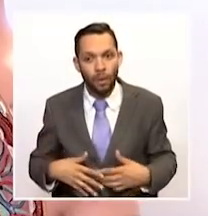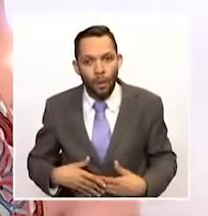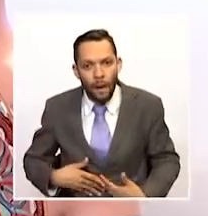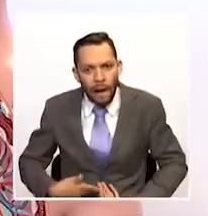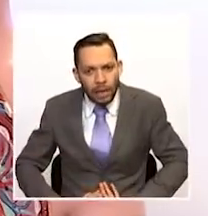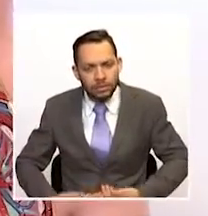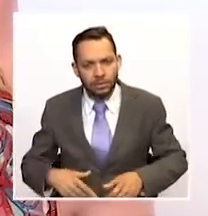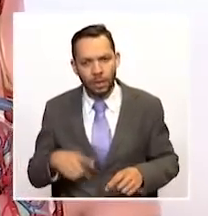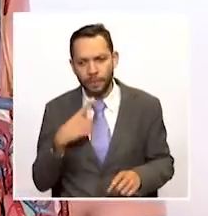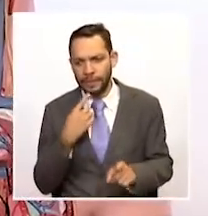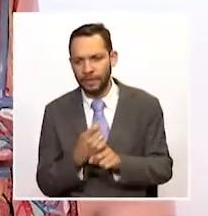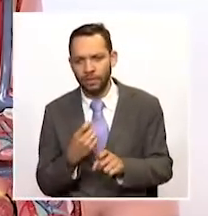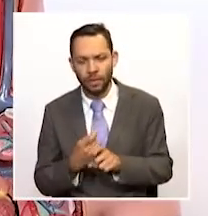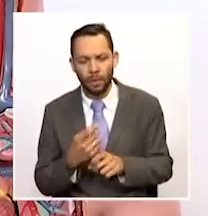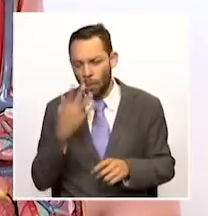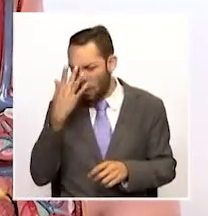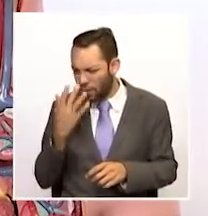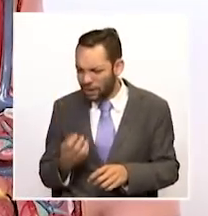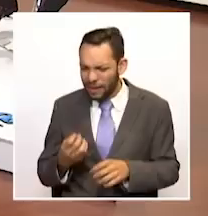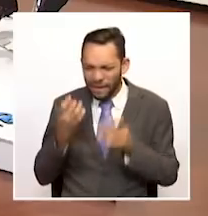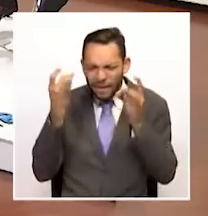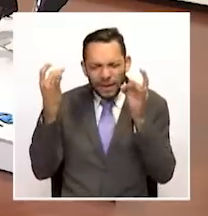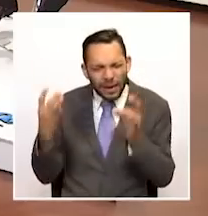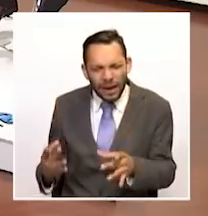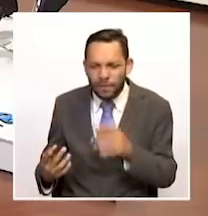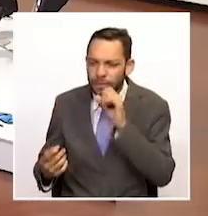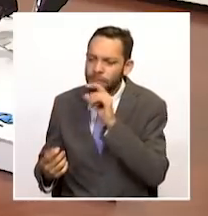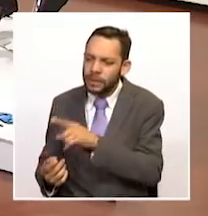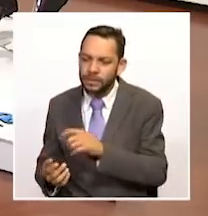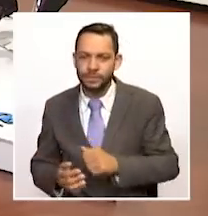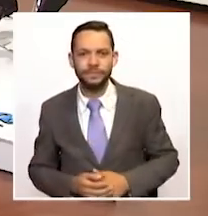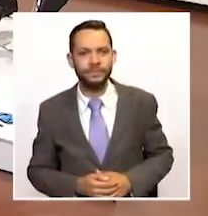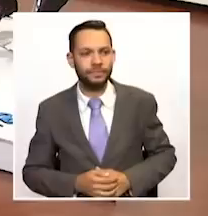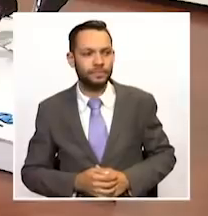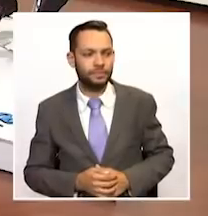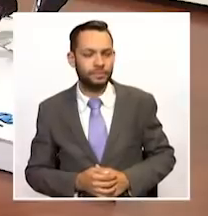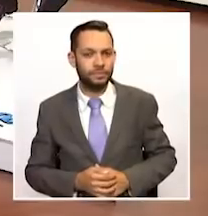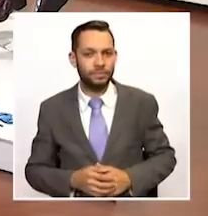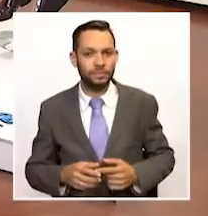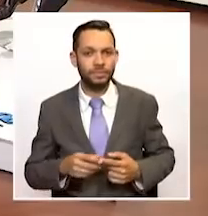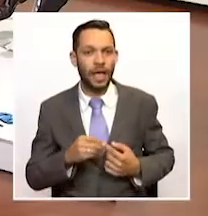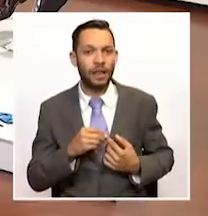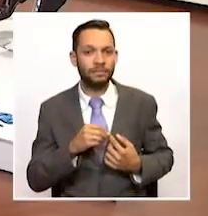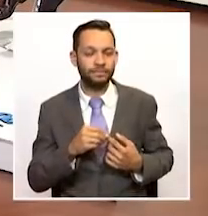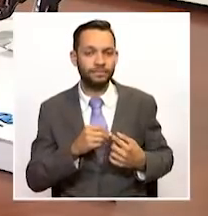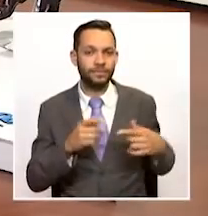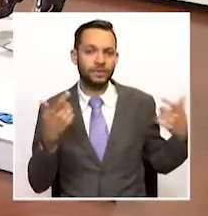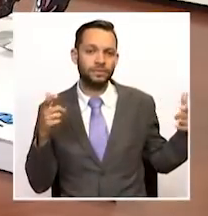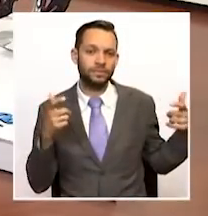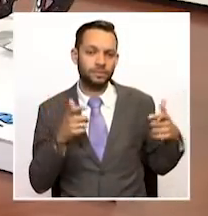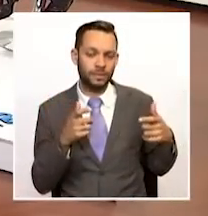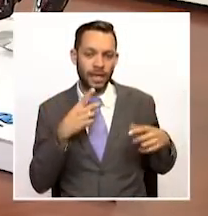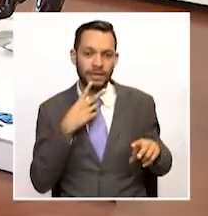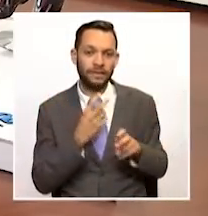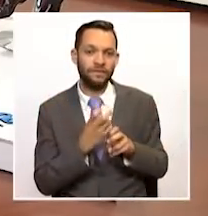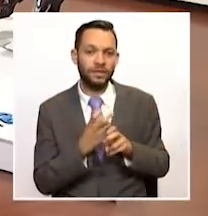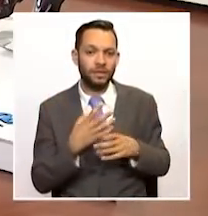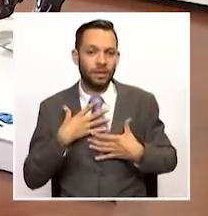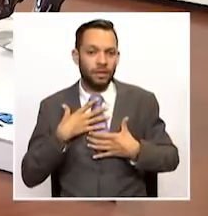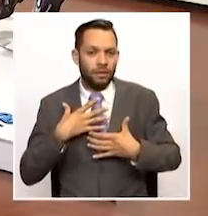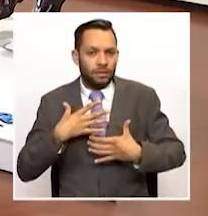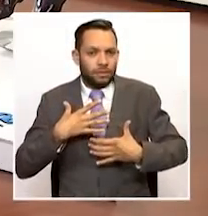porque todo ese caso clínico al ver gusto cuando el paciente tiene una deficiencia una insuficiencia respiratoria uno de los signos